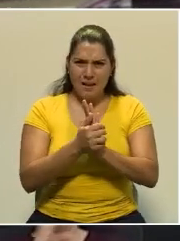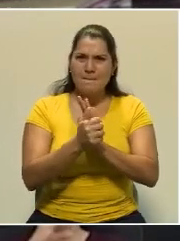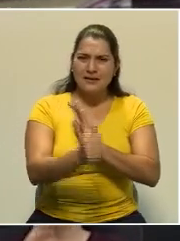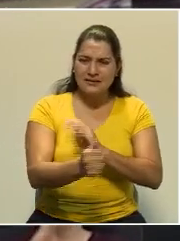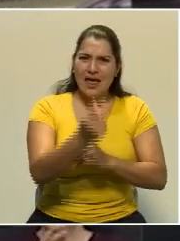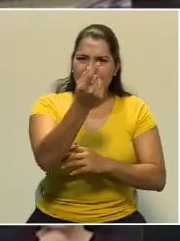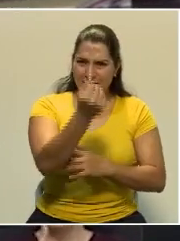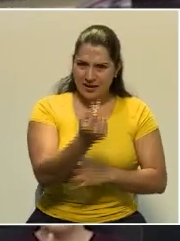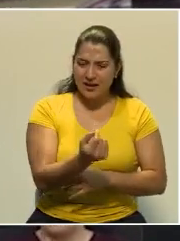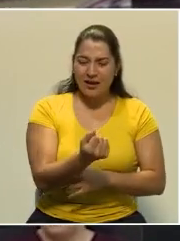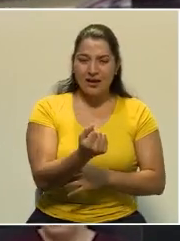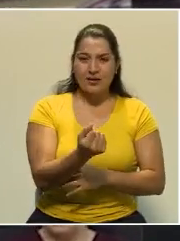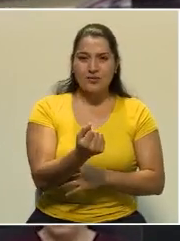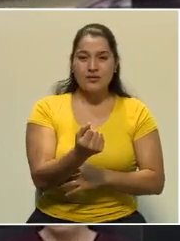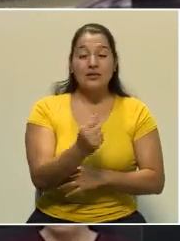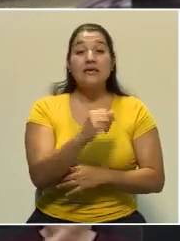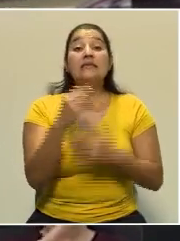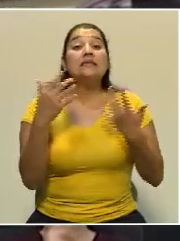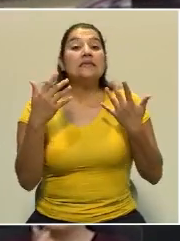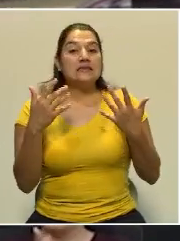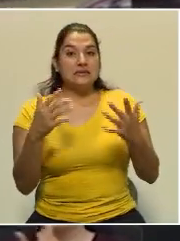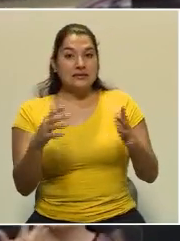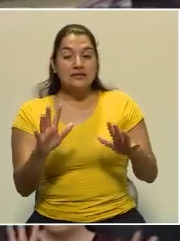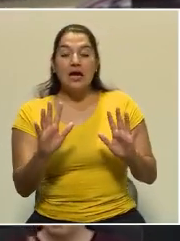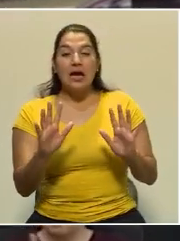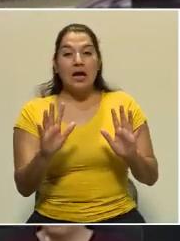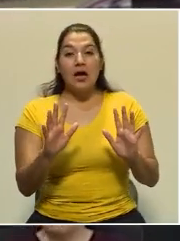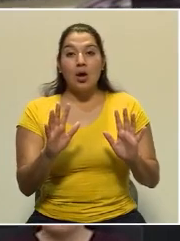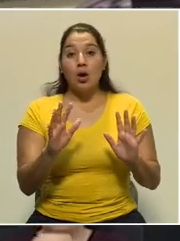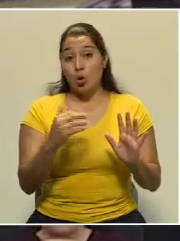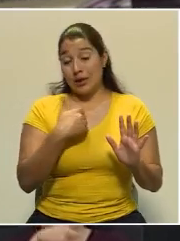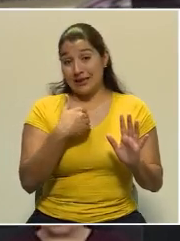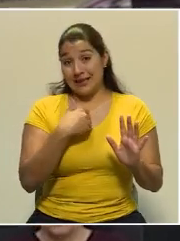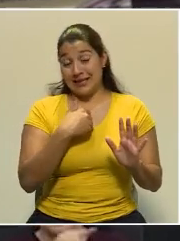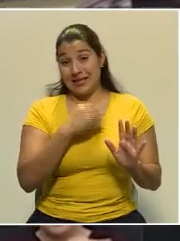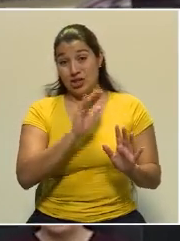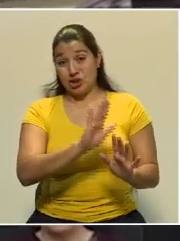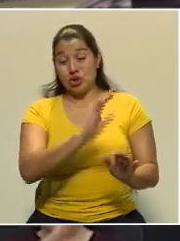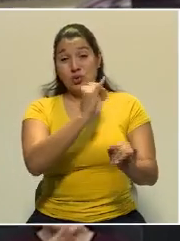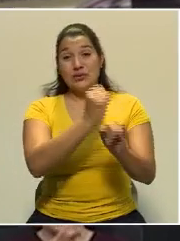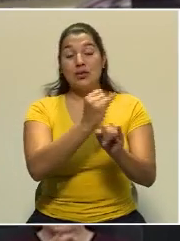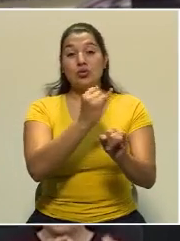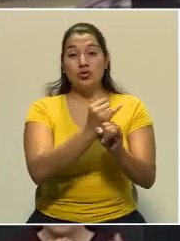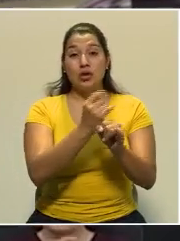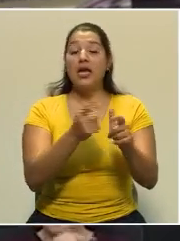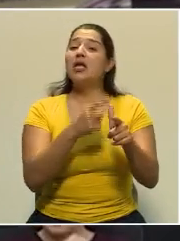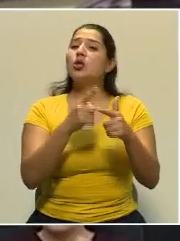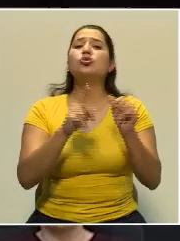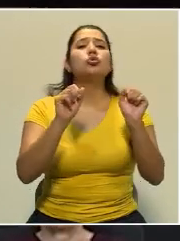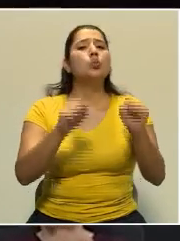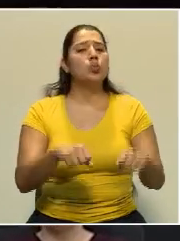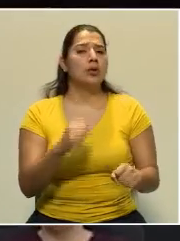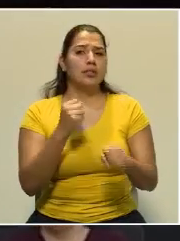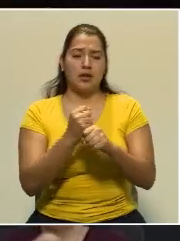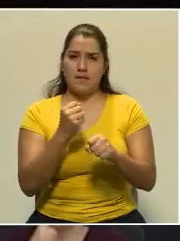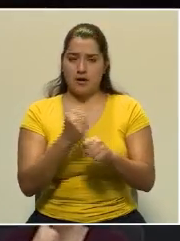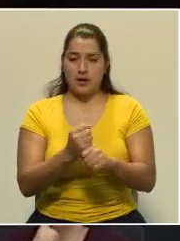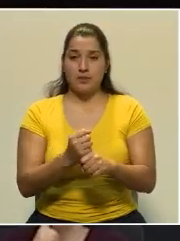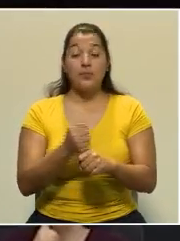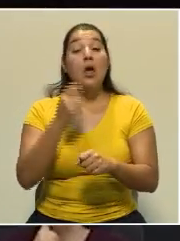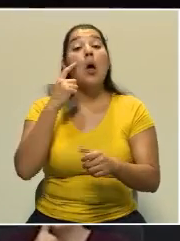hay disposición de recursos ya en lo que tienen en las arcas de la institución, con lo cual podrían trabajar.